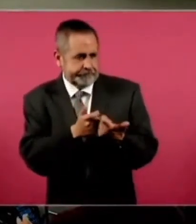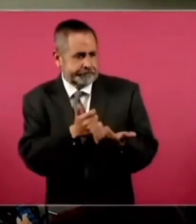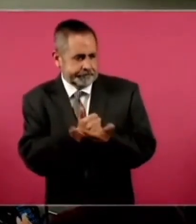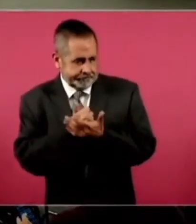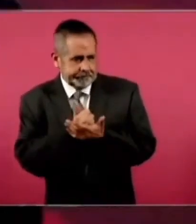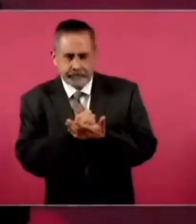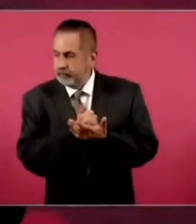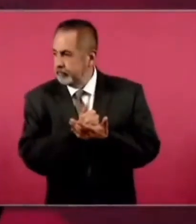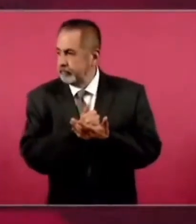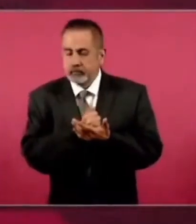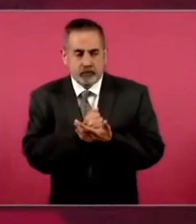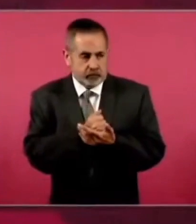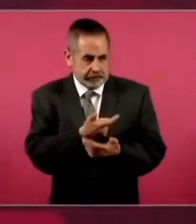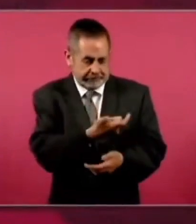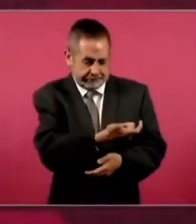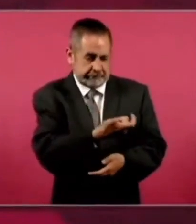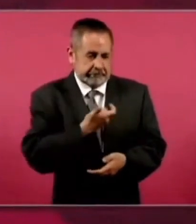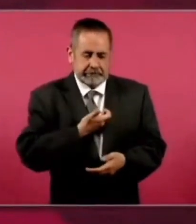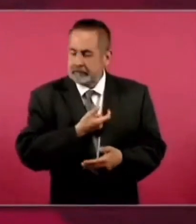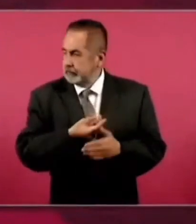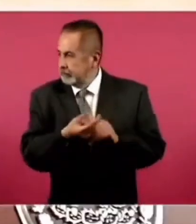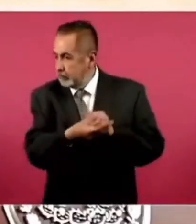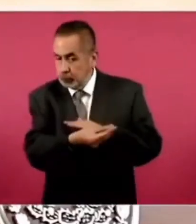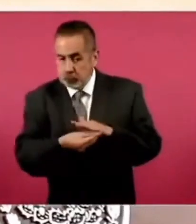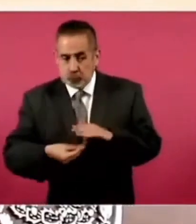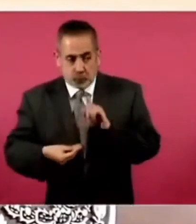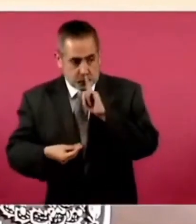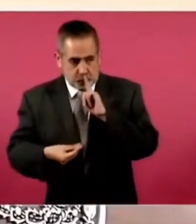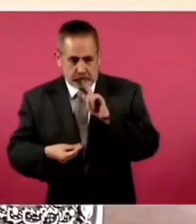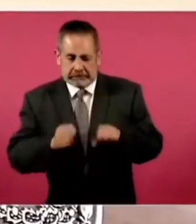vamos a pasar la charola,